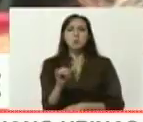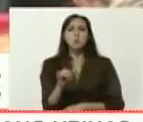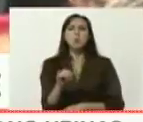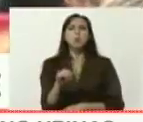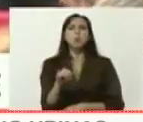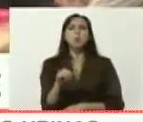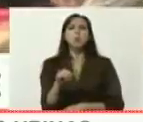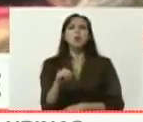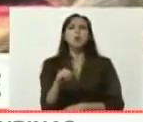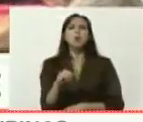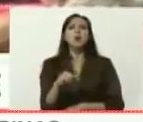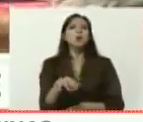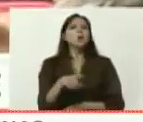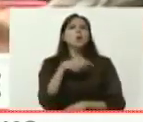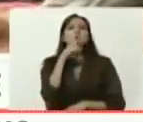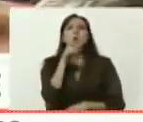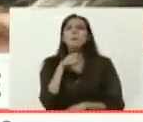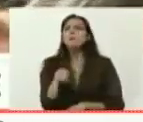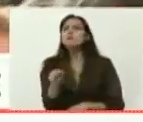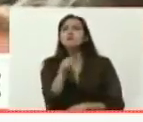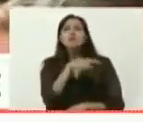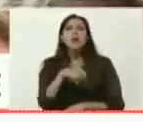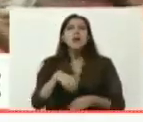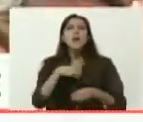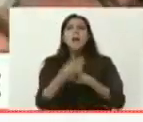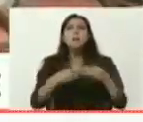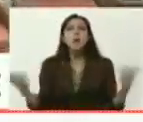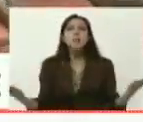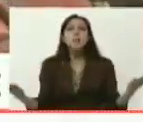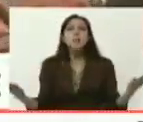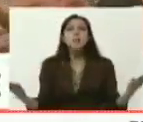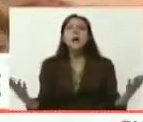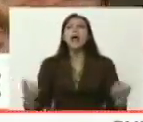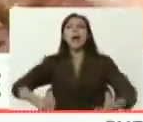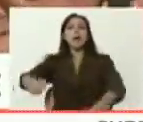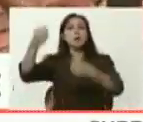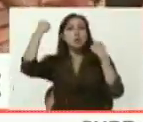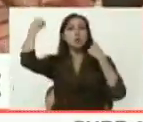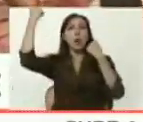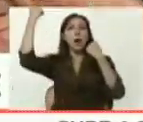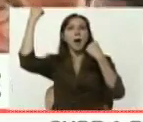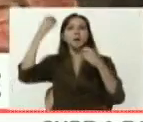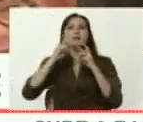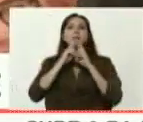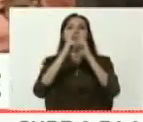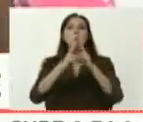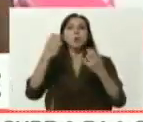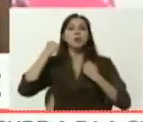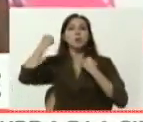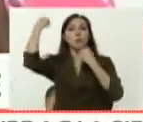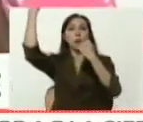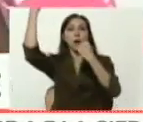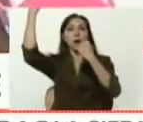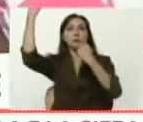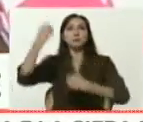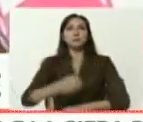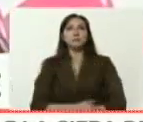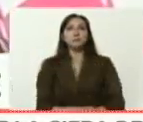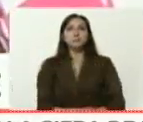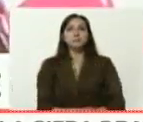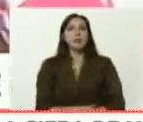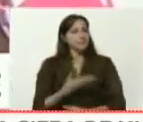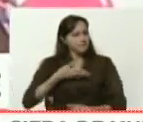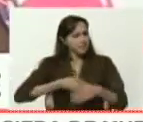pregunte: ¿y qué vamos a hacer? ¡Triunfar! ¿Y qué vamos a hacer? ¡Triunfar! Vayamos a triunfar,